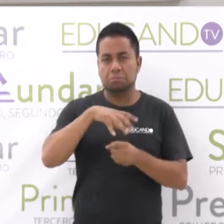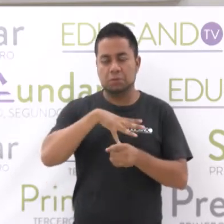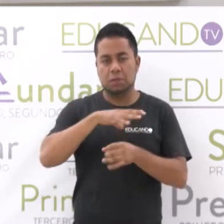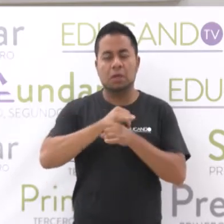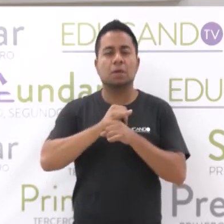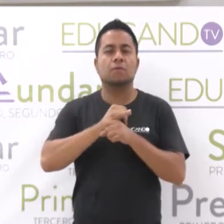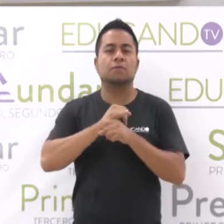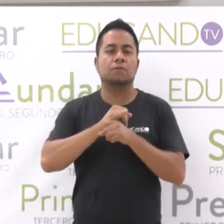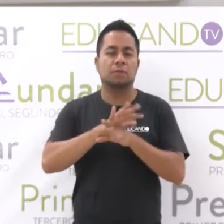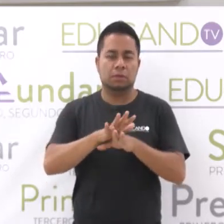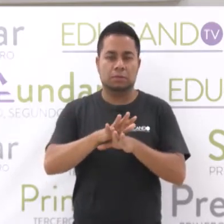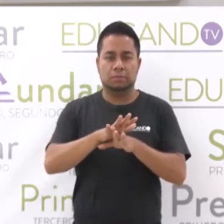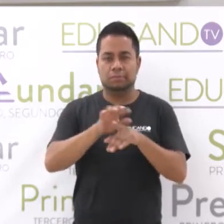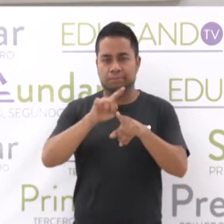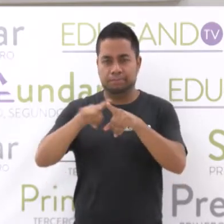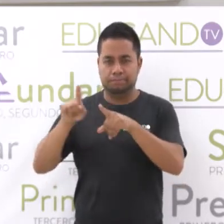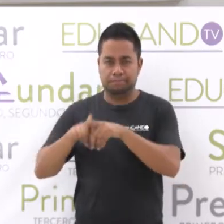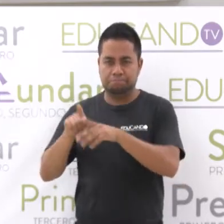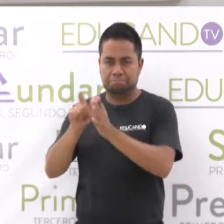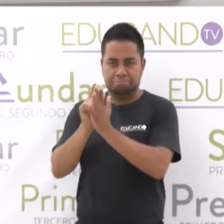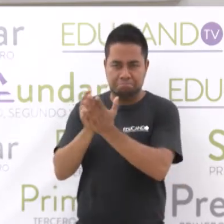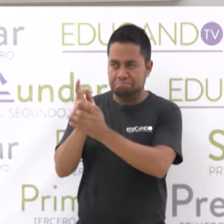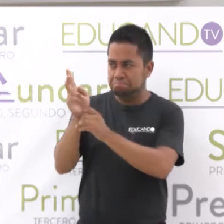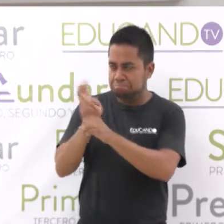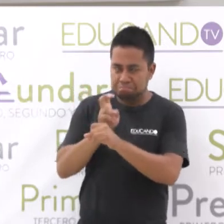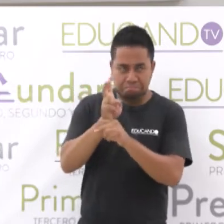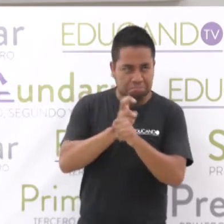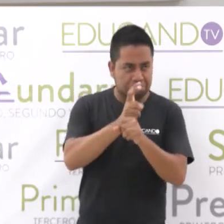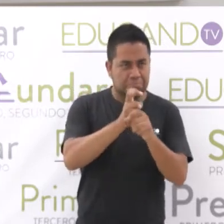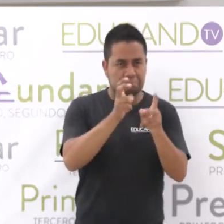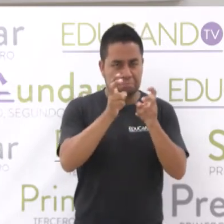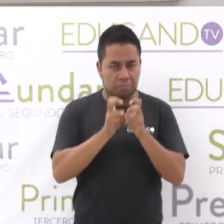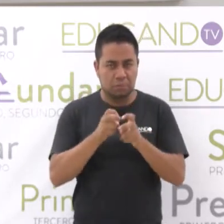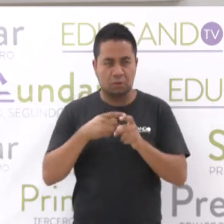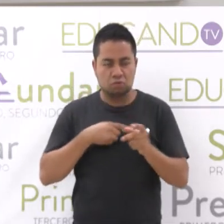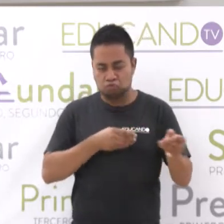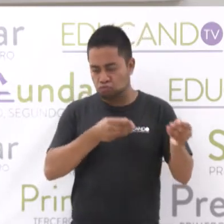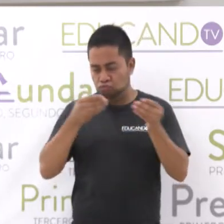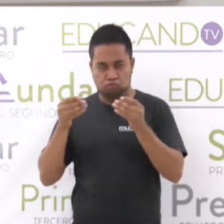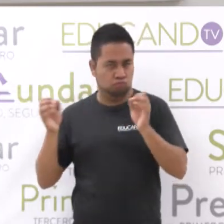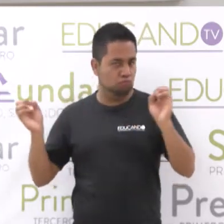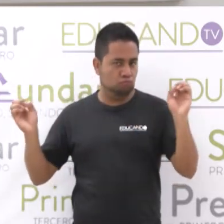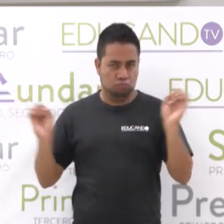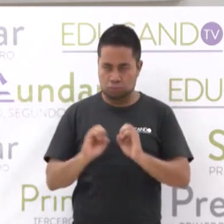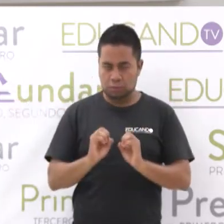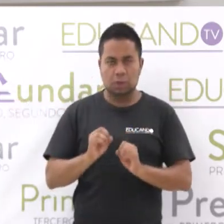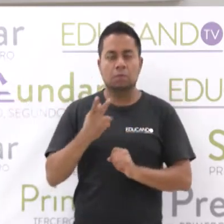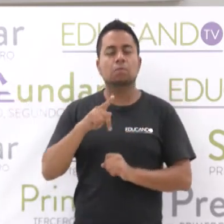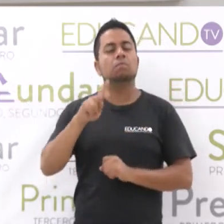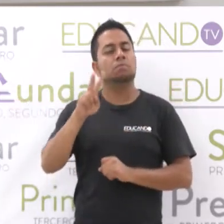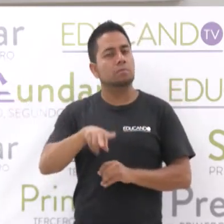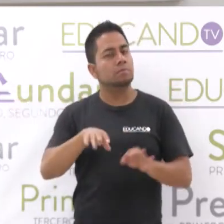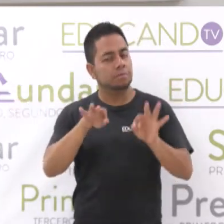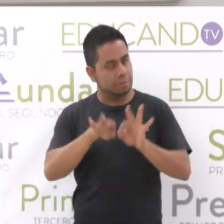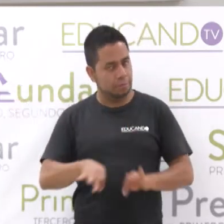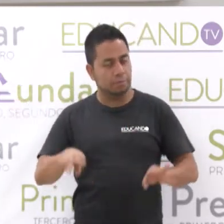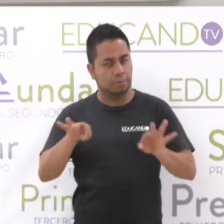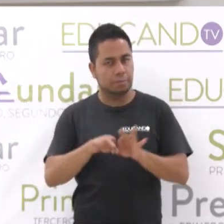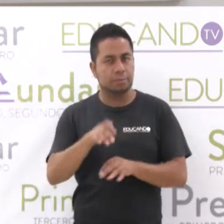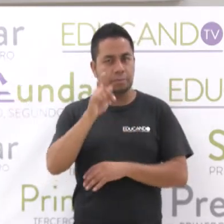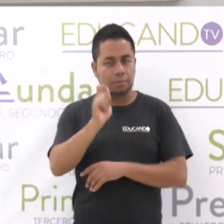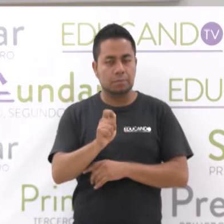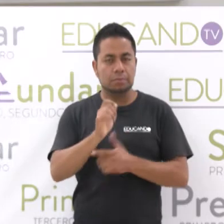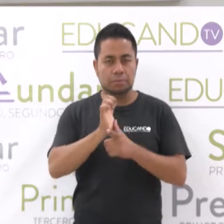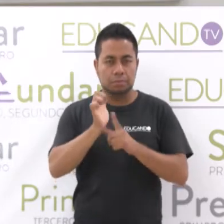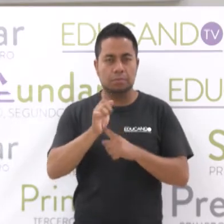información de diferentes fuentes. No la traje aquí pero es importante.